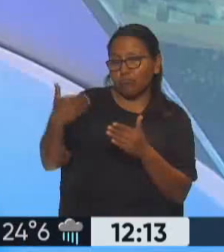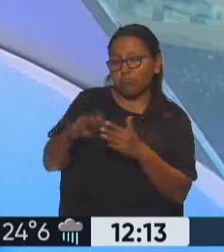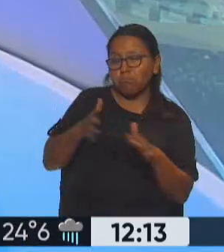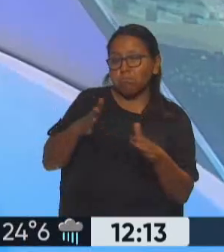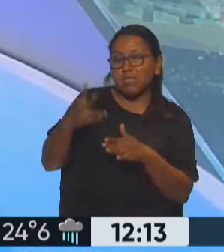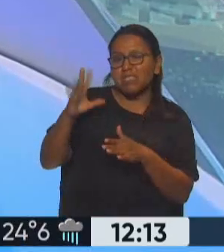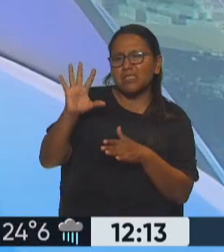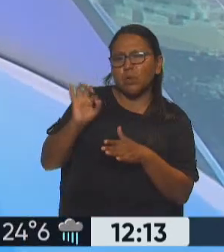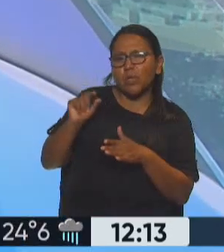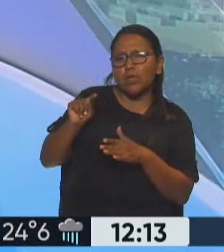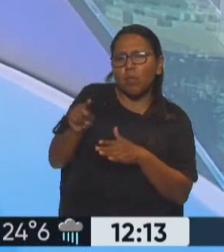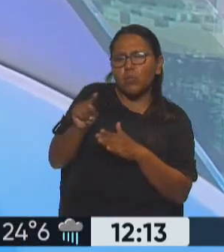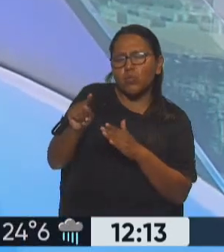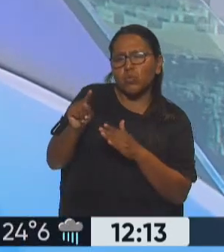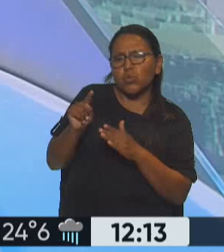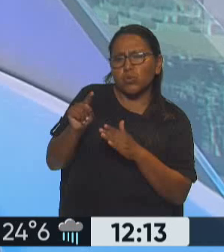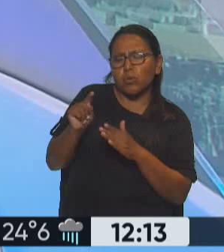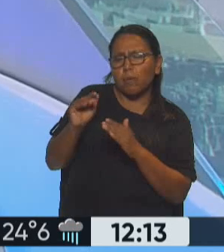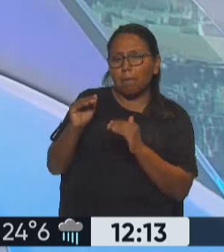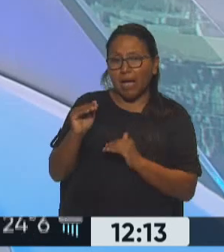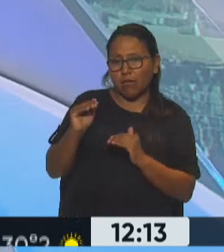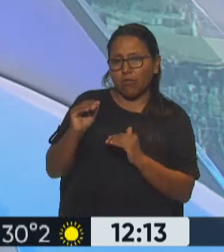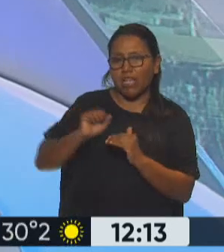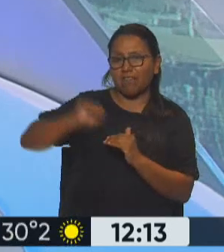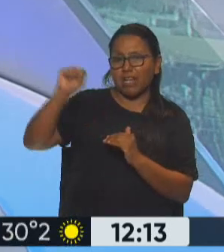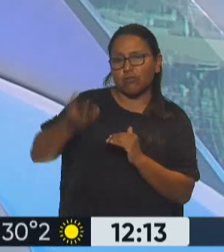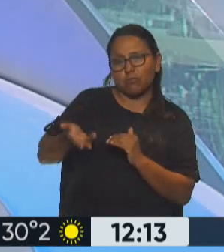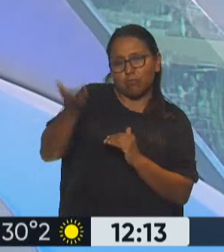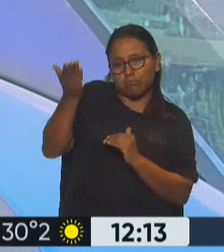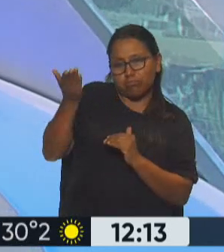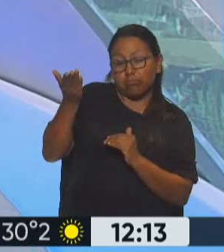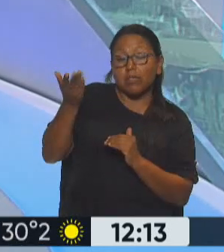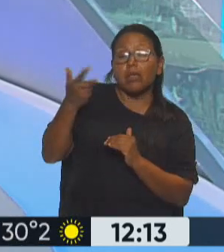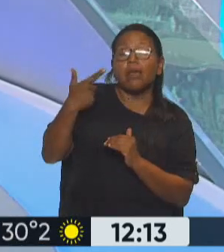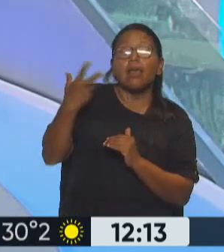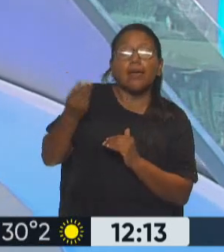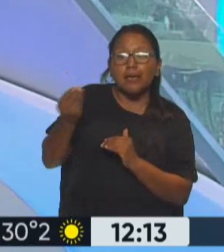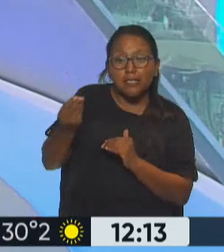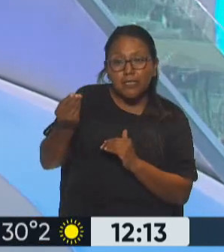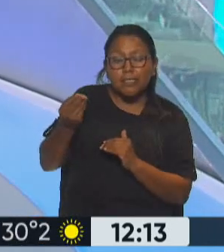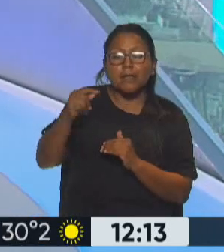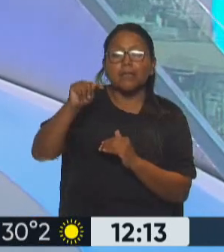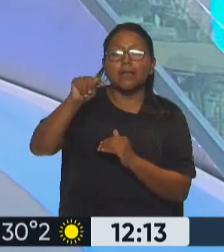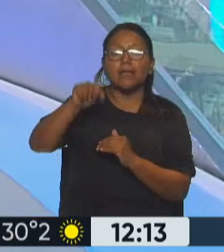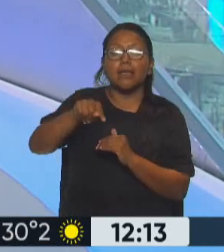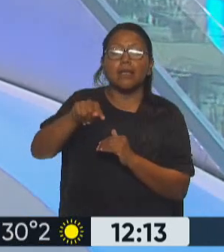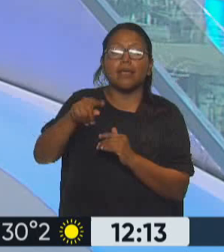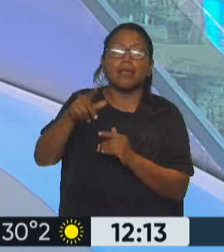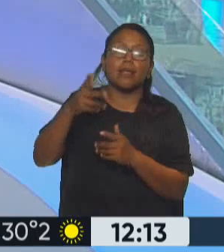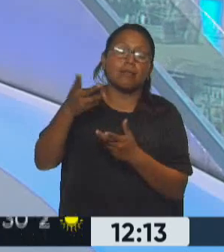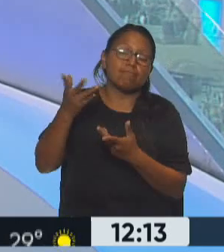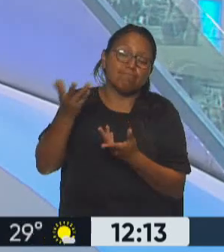50 puntos debajo de la inflación. 50 puntos debajo de la inflación. ¿Ayudado a qué? Ayudado por la